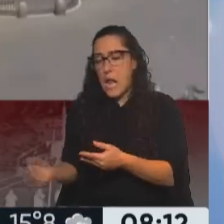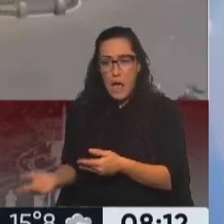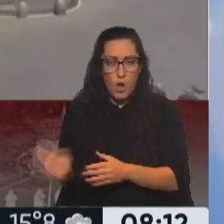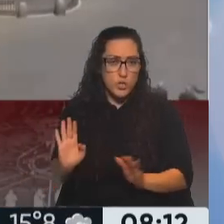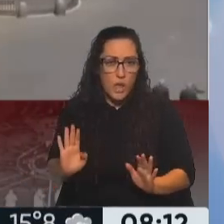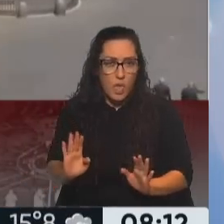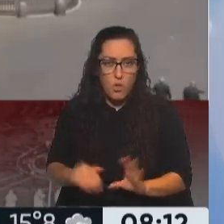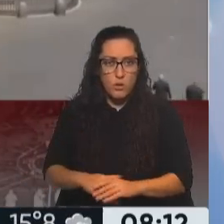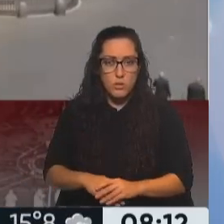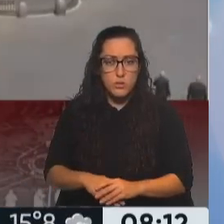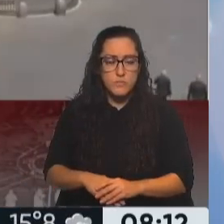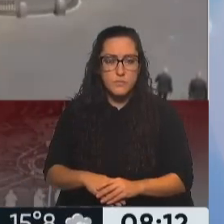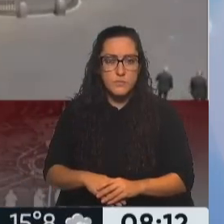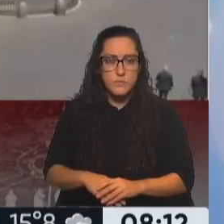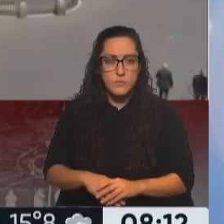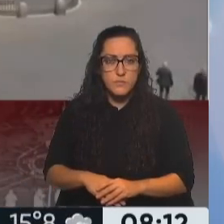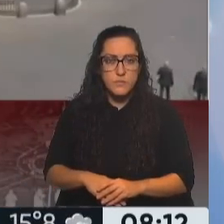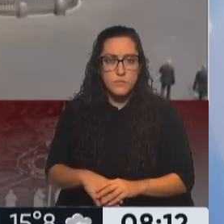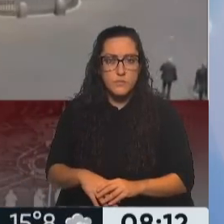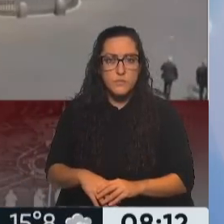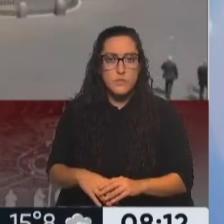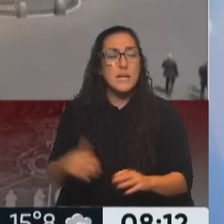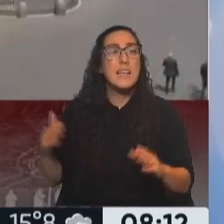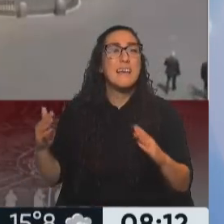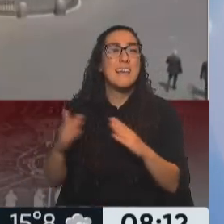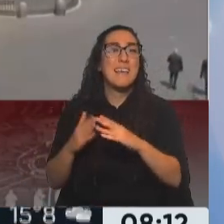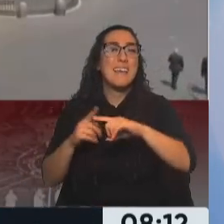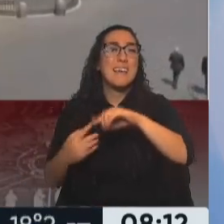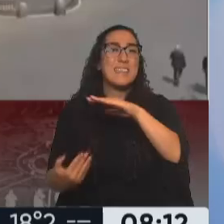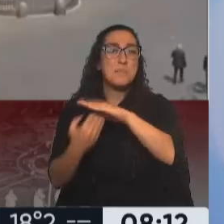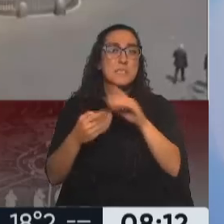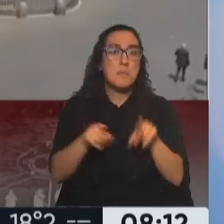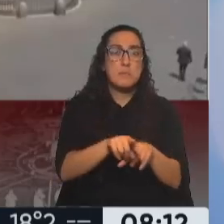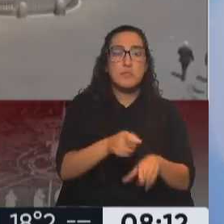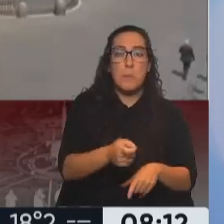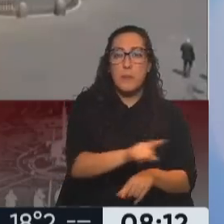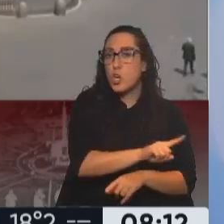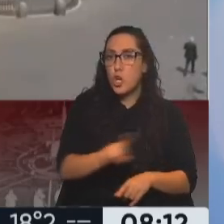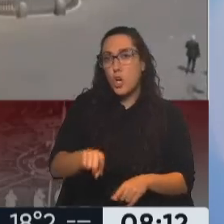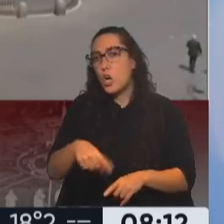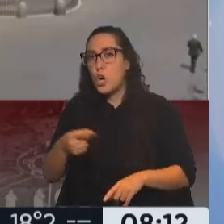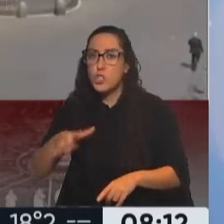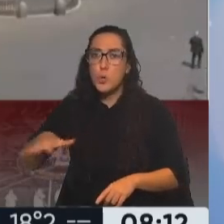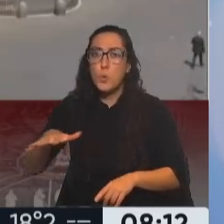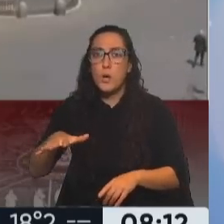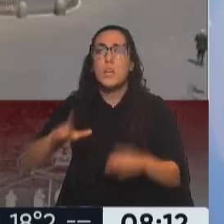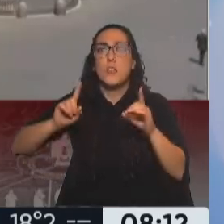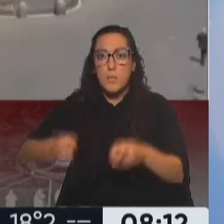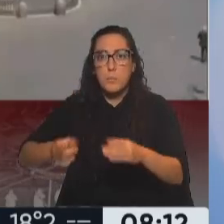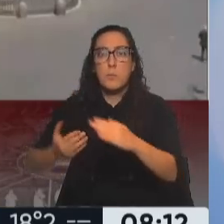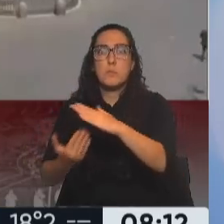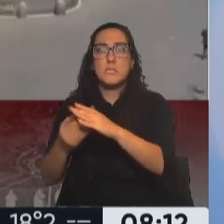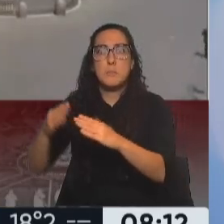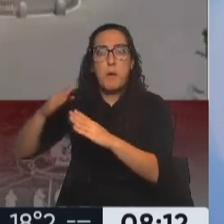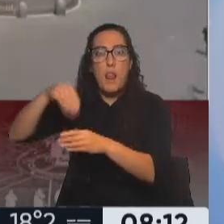lugar lateral, es decir, que hasta en ese lugar, que no es la iglesia principal como la de San Pedro, hasta en ese lugar eligió un lugar lateral. La más grande San Pedro, ¿no?